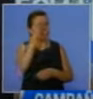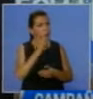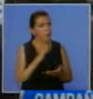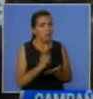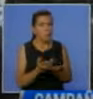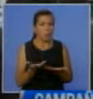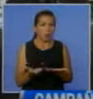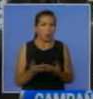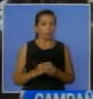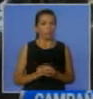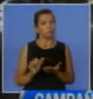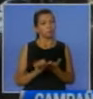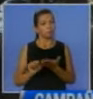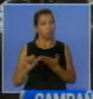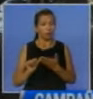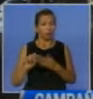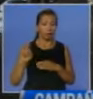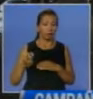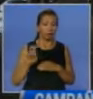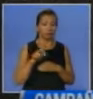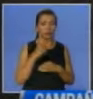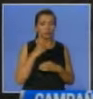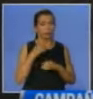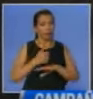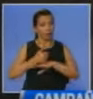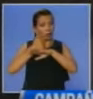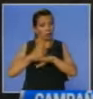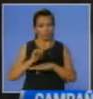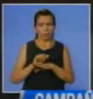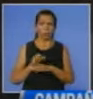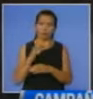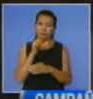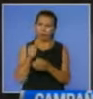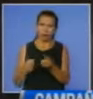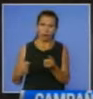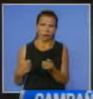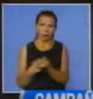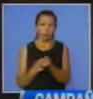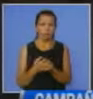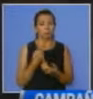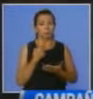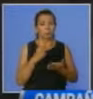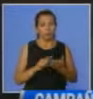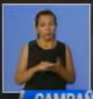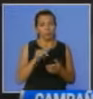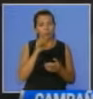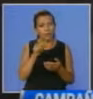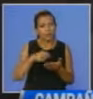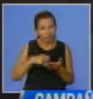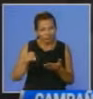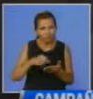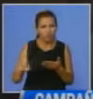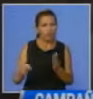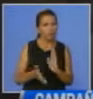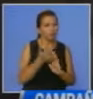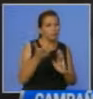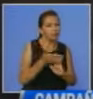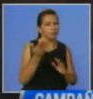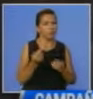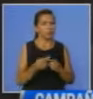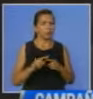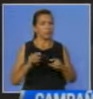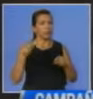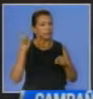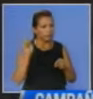ramo, falta mucho apoyo de las autoridades locales. En dar permisos de construcción sin infraestructura sanitaria, dar permisos de construcción